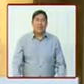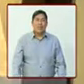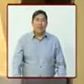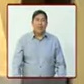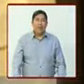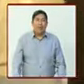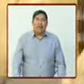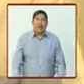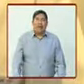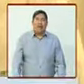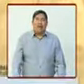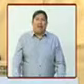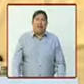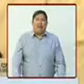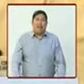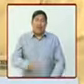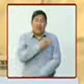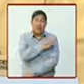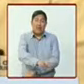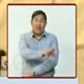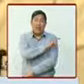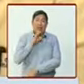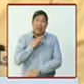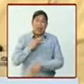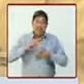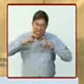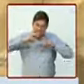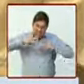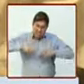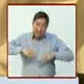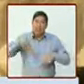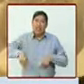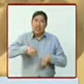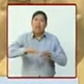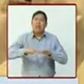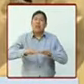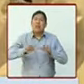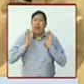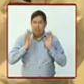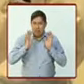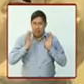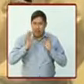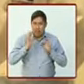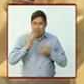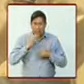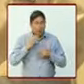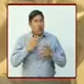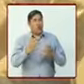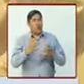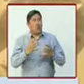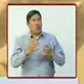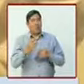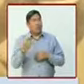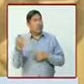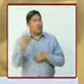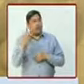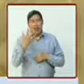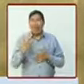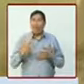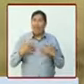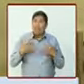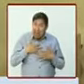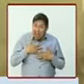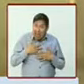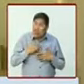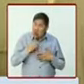¿No se imagina dónde está? Esta es una clínica para tratar las varices. Así que hemos recibido el llamado de nuestros amigos de Bolivisión. Estoy feliz